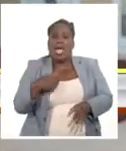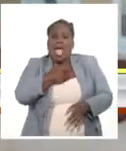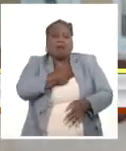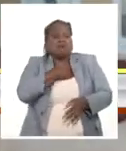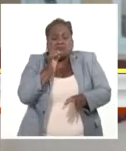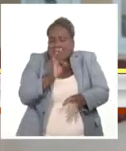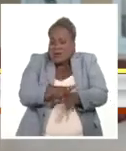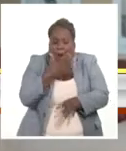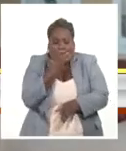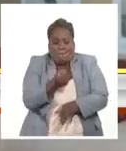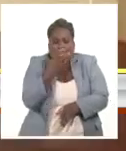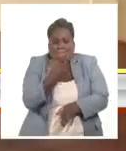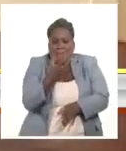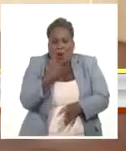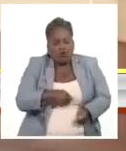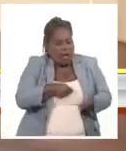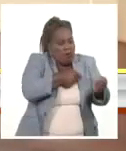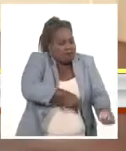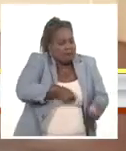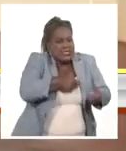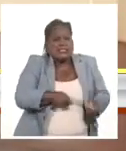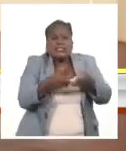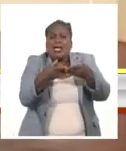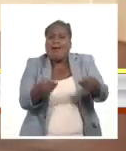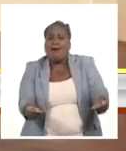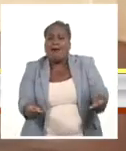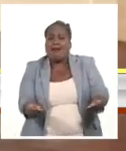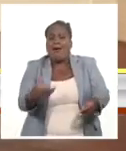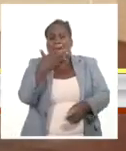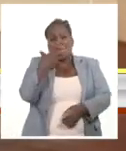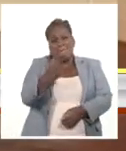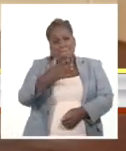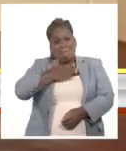desde pequeño, del arte de cultivar la tierra. Me gusta lo que hago,